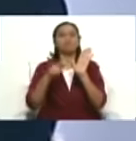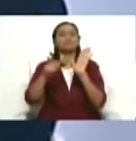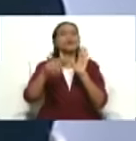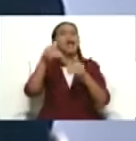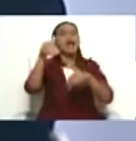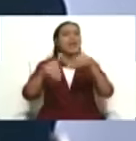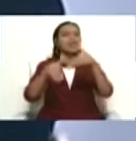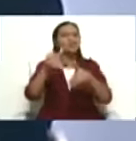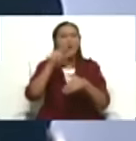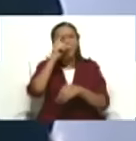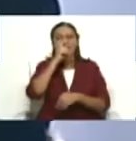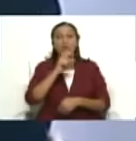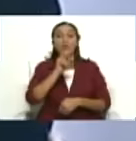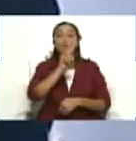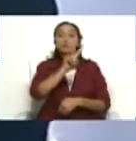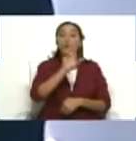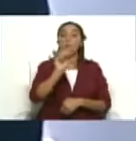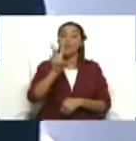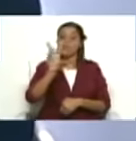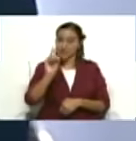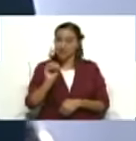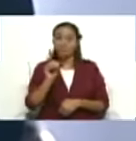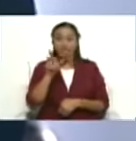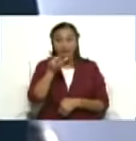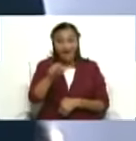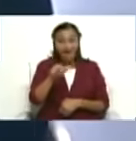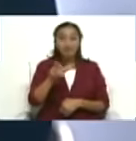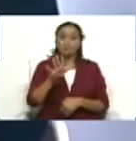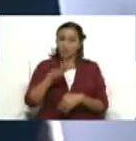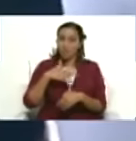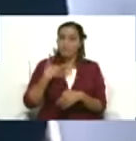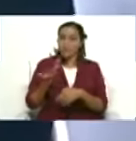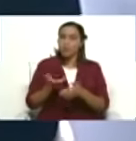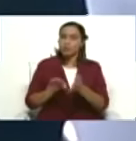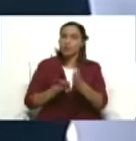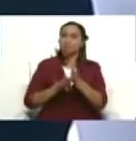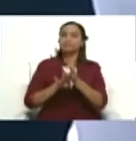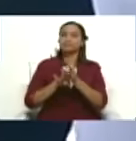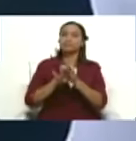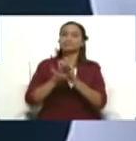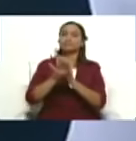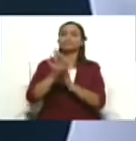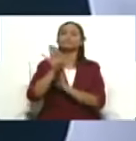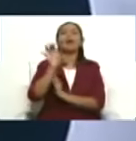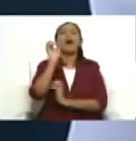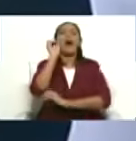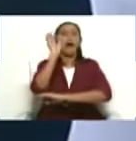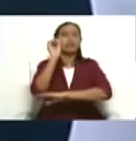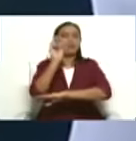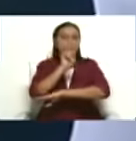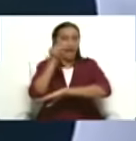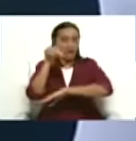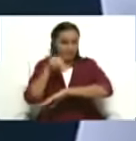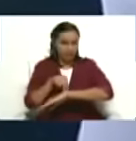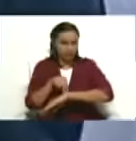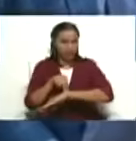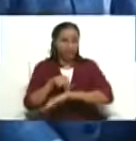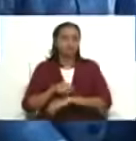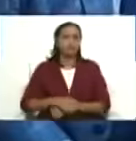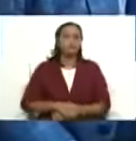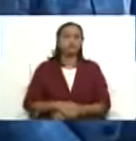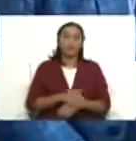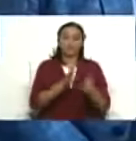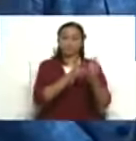año 2020 que permitió la recuperación del poder legislativo en Venezuela. En el año 2021